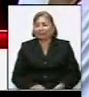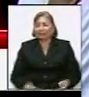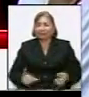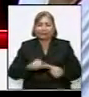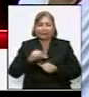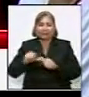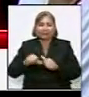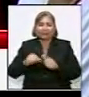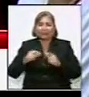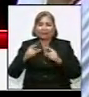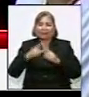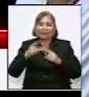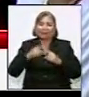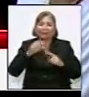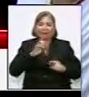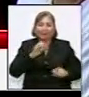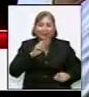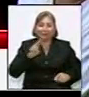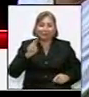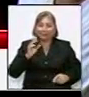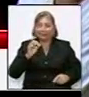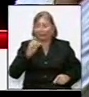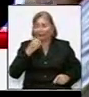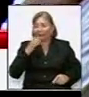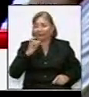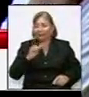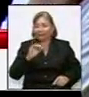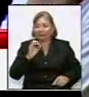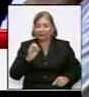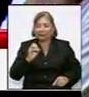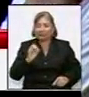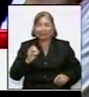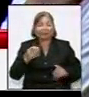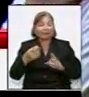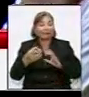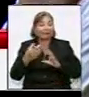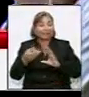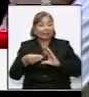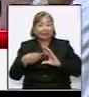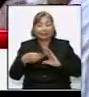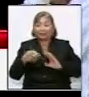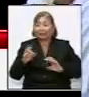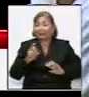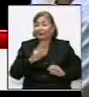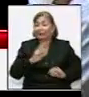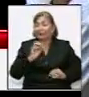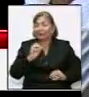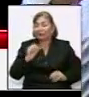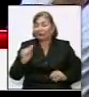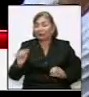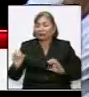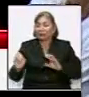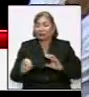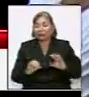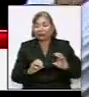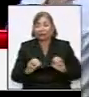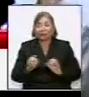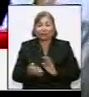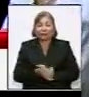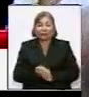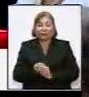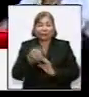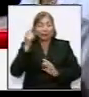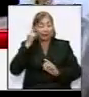saltos del terrorismo y yo le he pedido y dos delitos de corrupción y no cuantos de corrupción entonces en ese